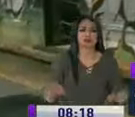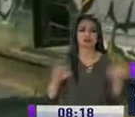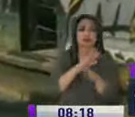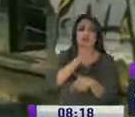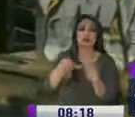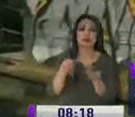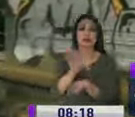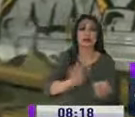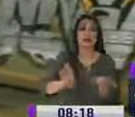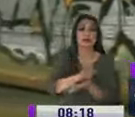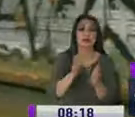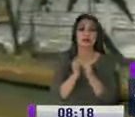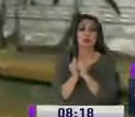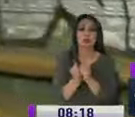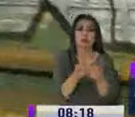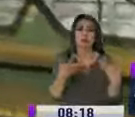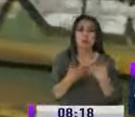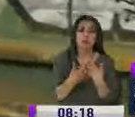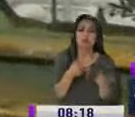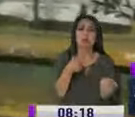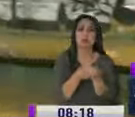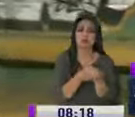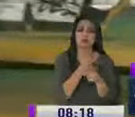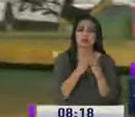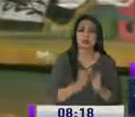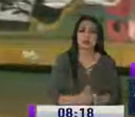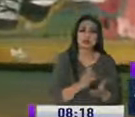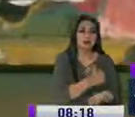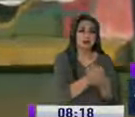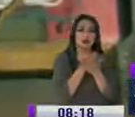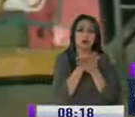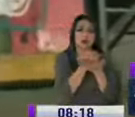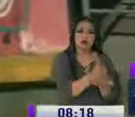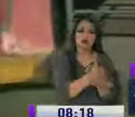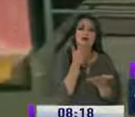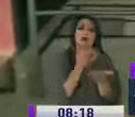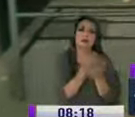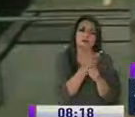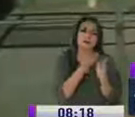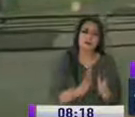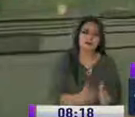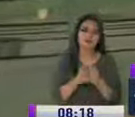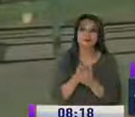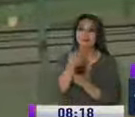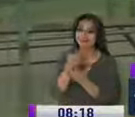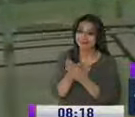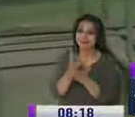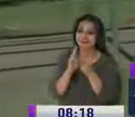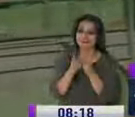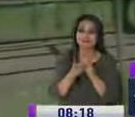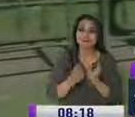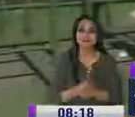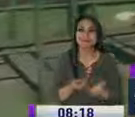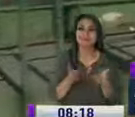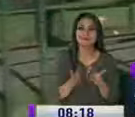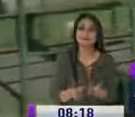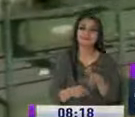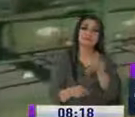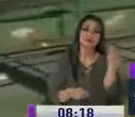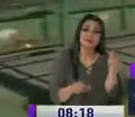está unido. Estamos apoyándole y nos ha ayudado y no sabe cuánto le agradecemos. Perfecto, muchísimas gracias, vecino. También nos encontramos con